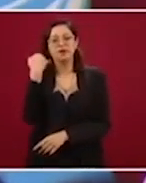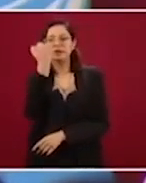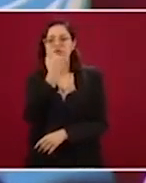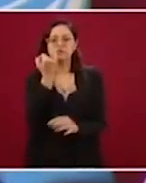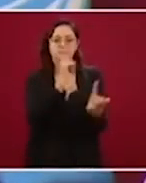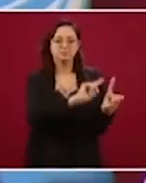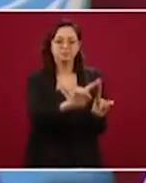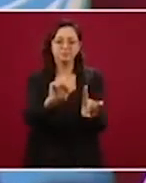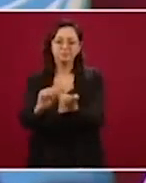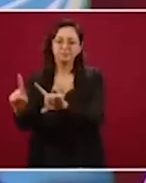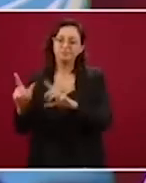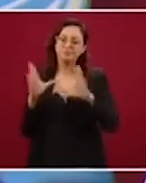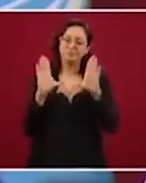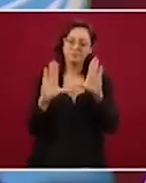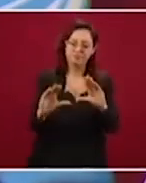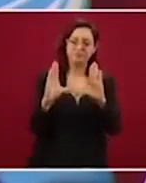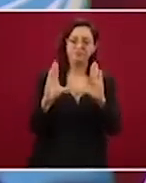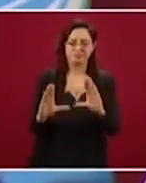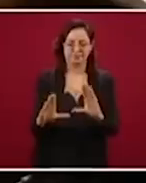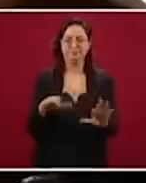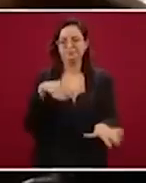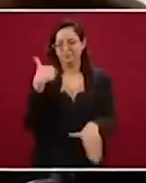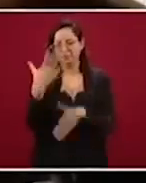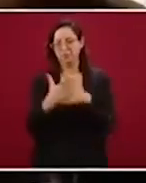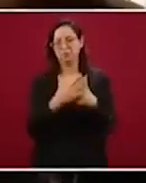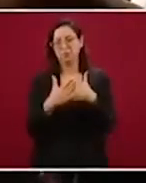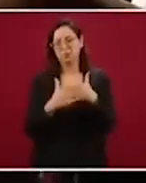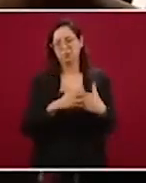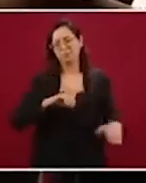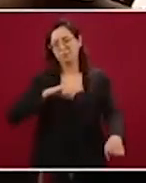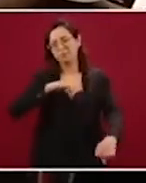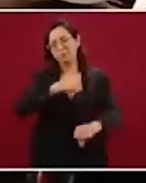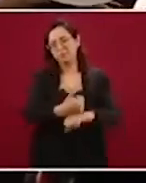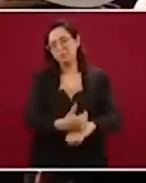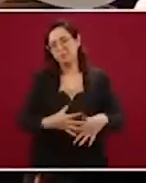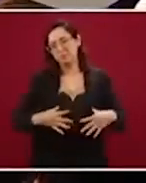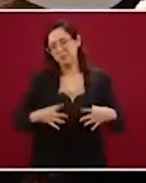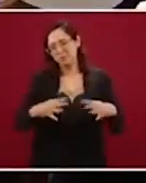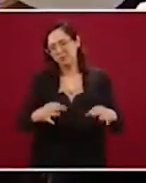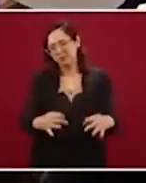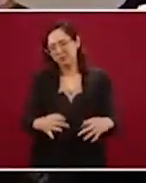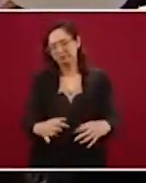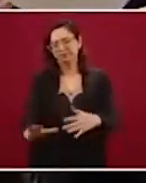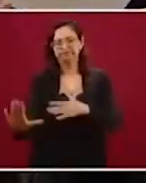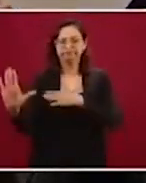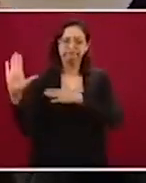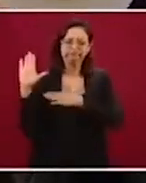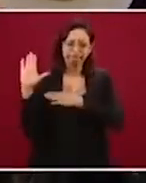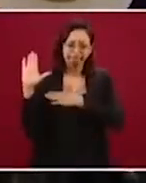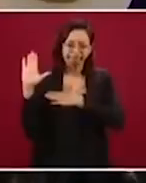Y vamos a crear esta universidad, que es un compromiso.